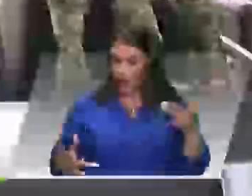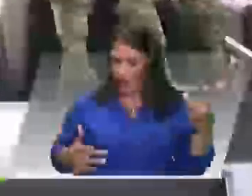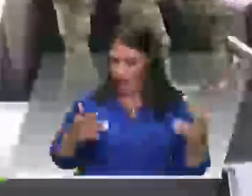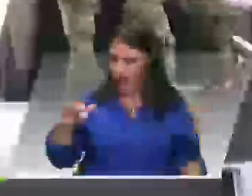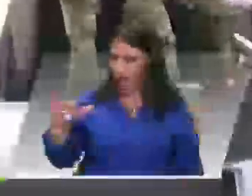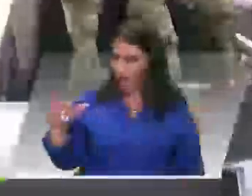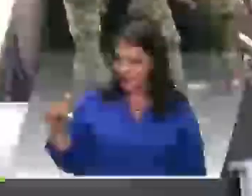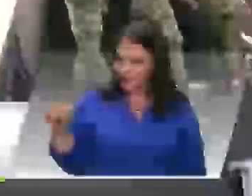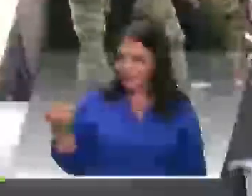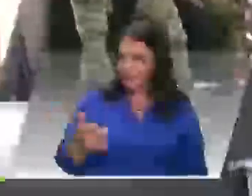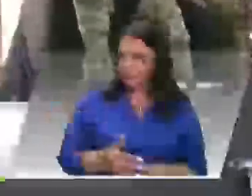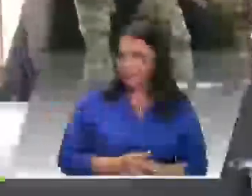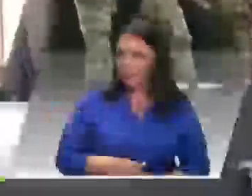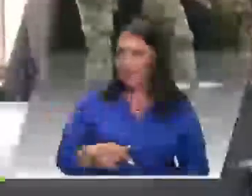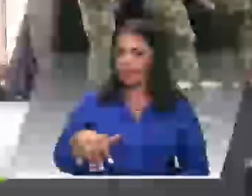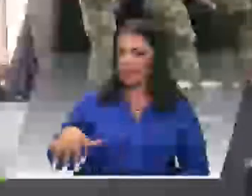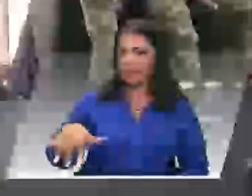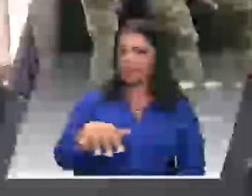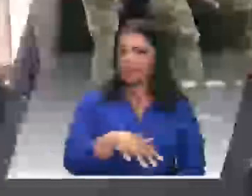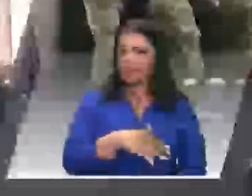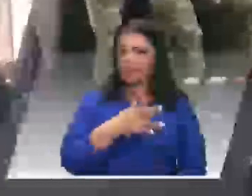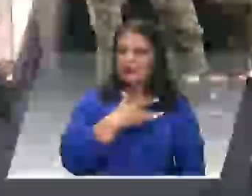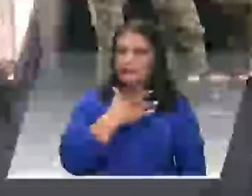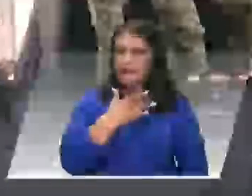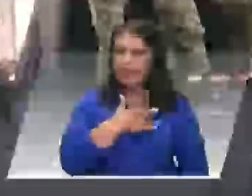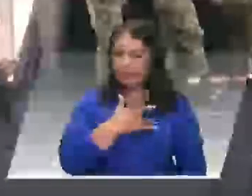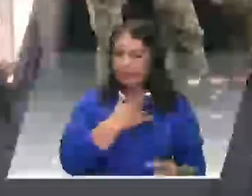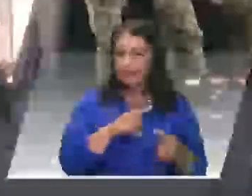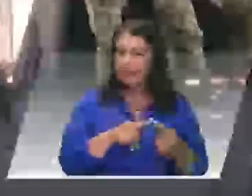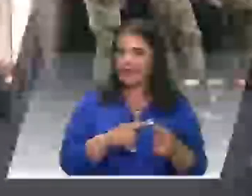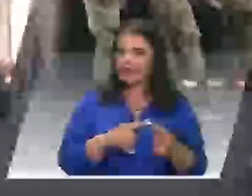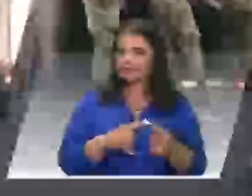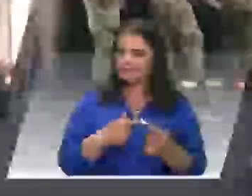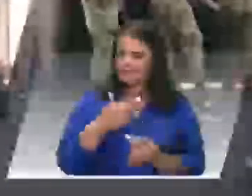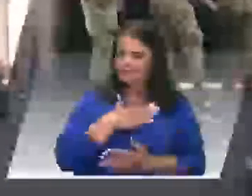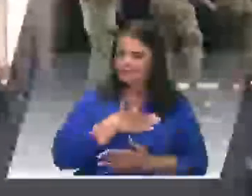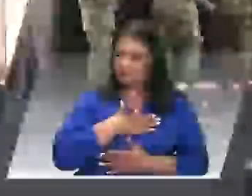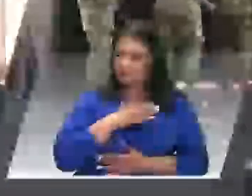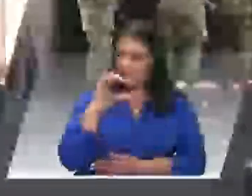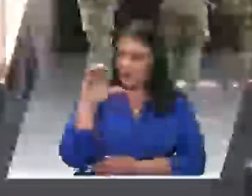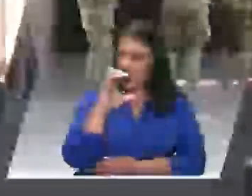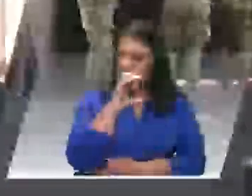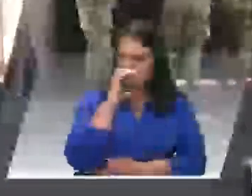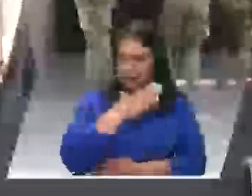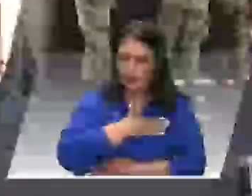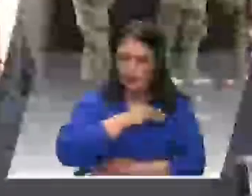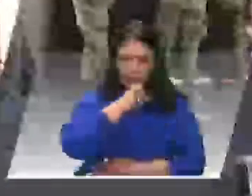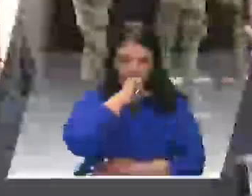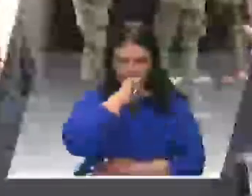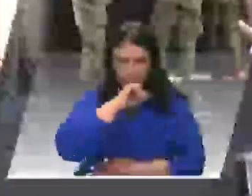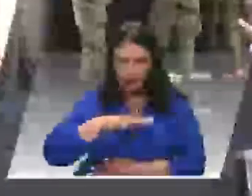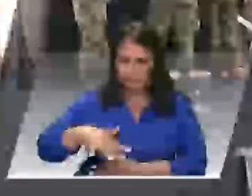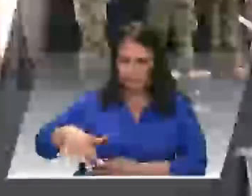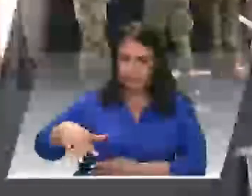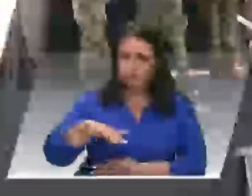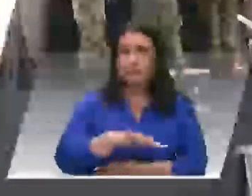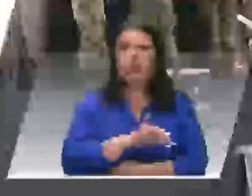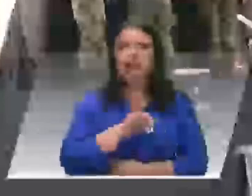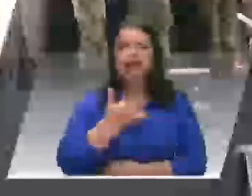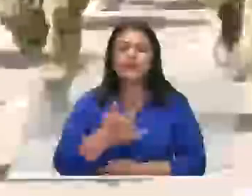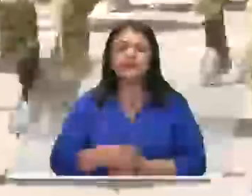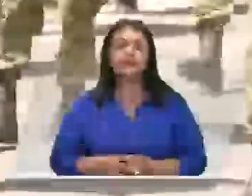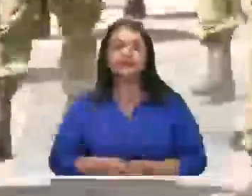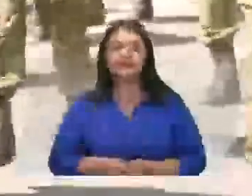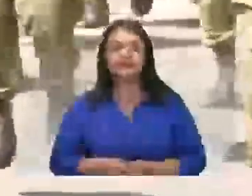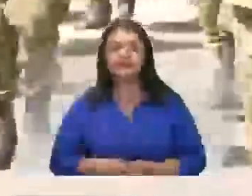pues, al sentirse uno colombiano, pues, y ver este desfile tan excepcional, pues, que hubo aquí en